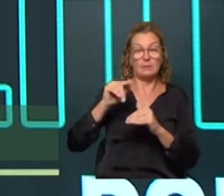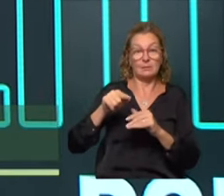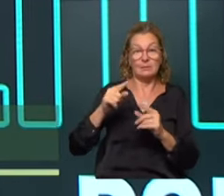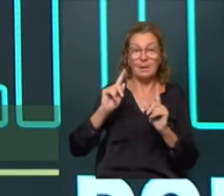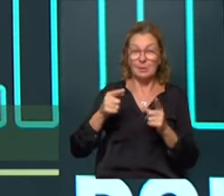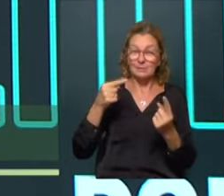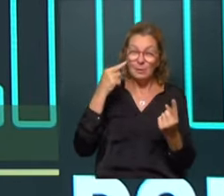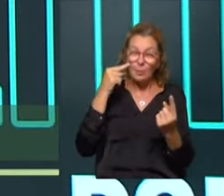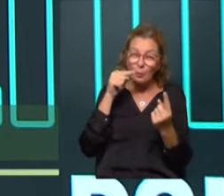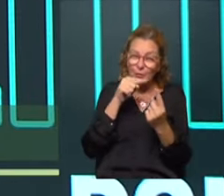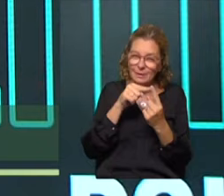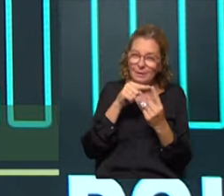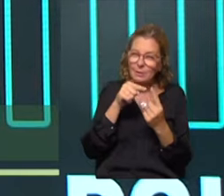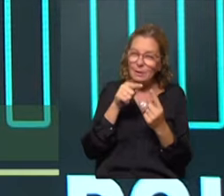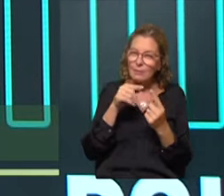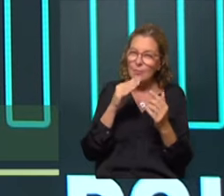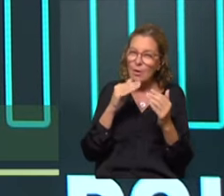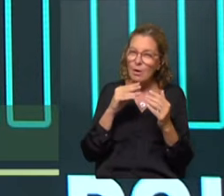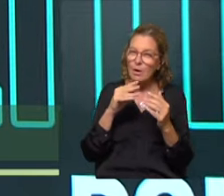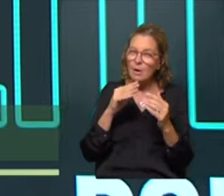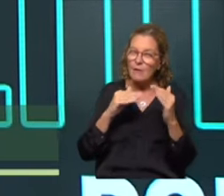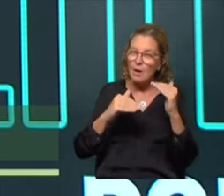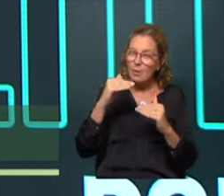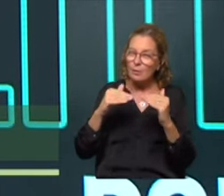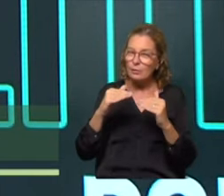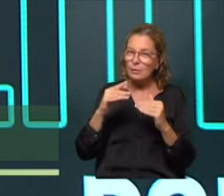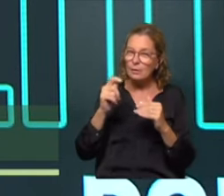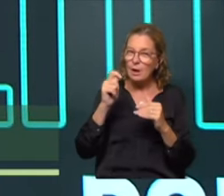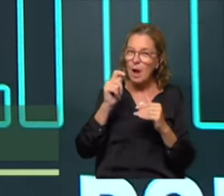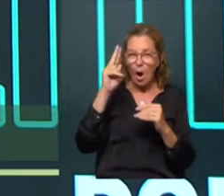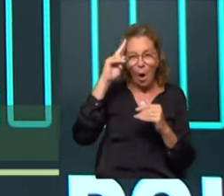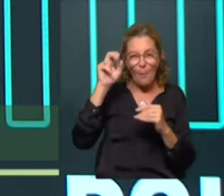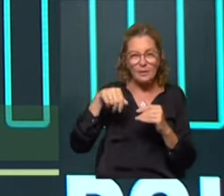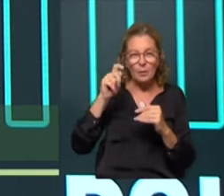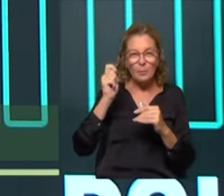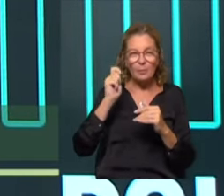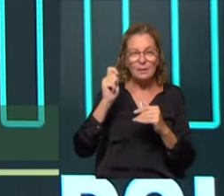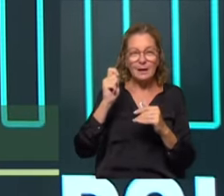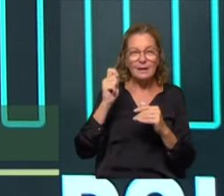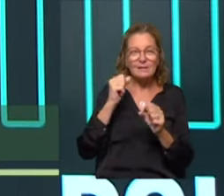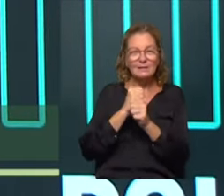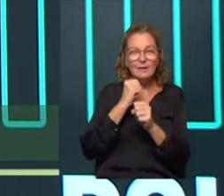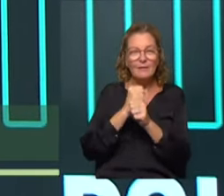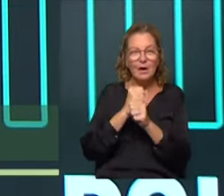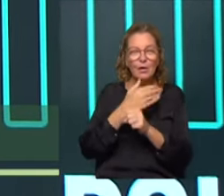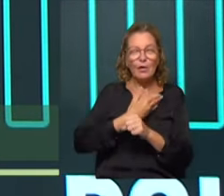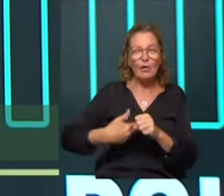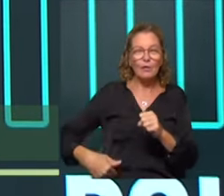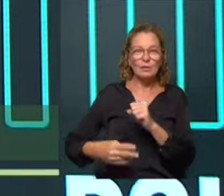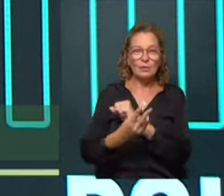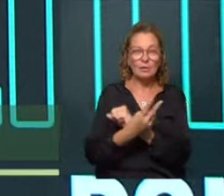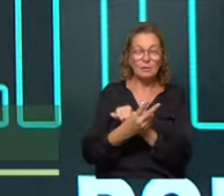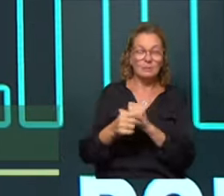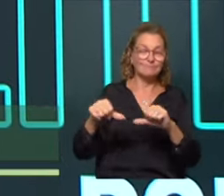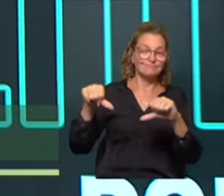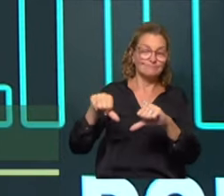sobre esto, y es que la evaluación que la opinión pública hace de la gestión del gobierno en seguridad es la peor en todas las